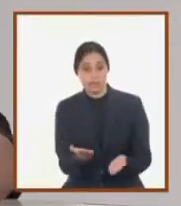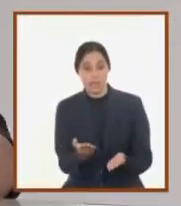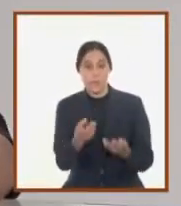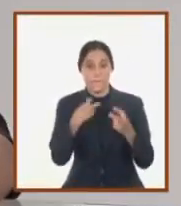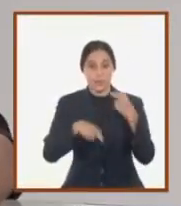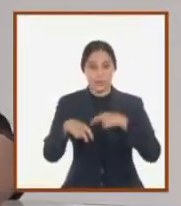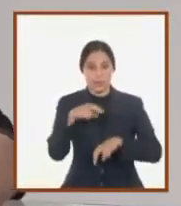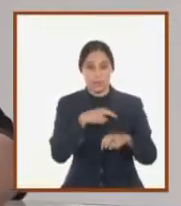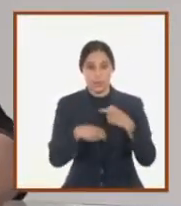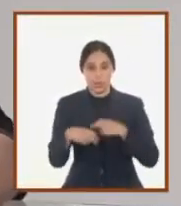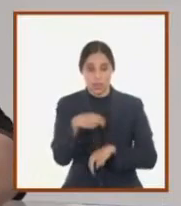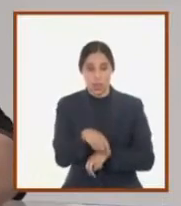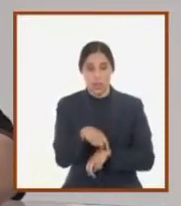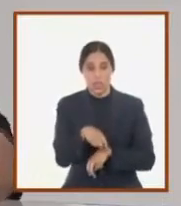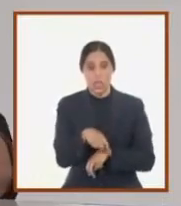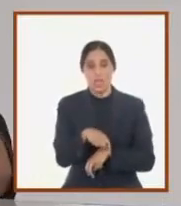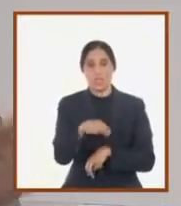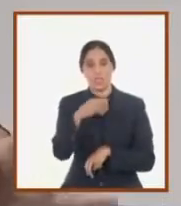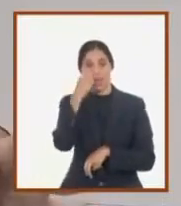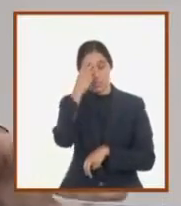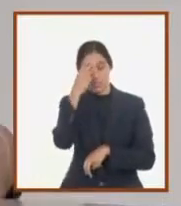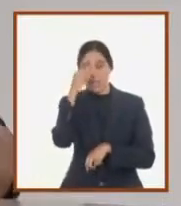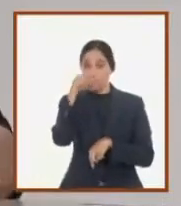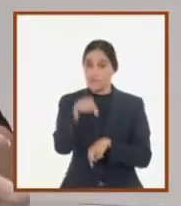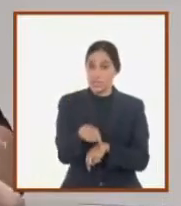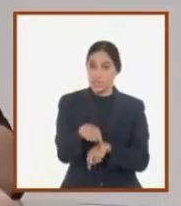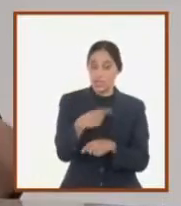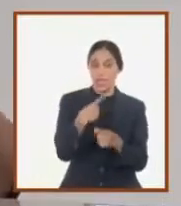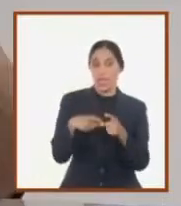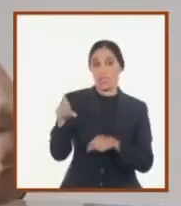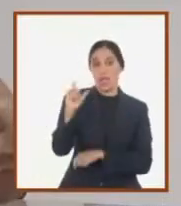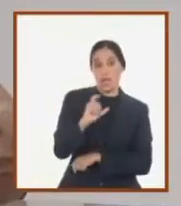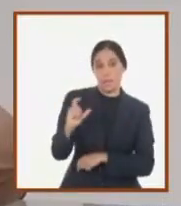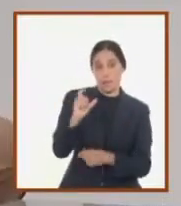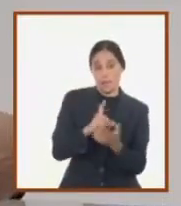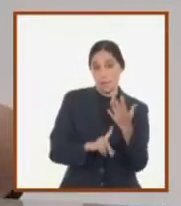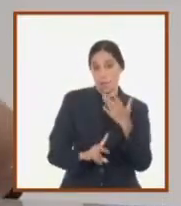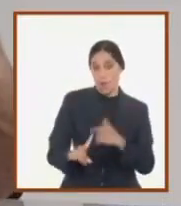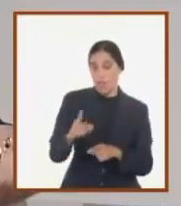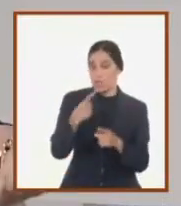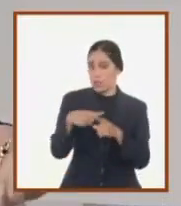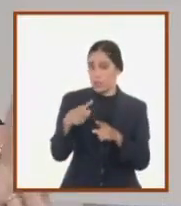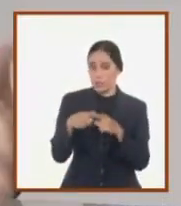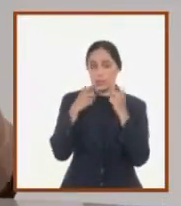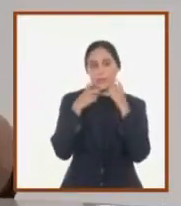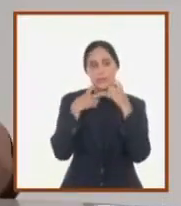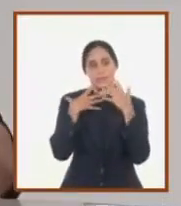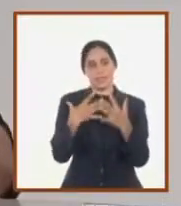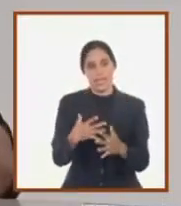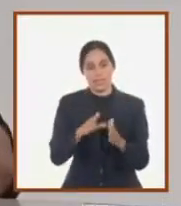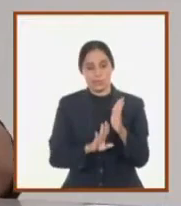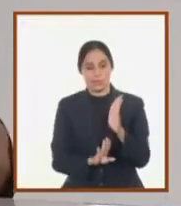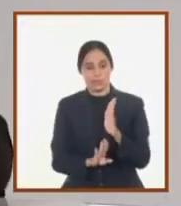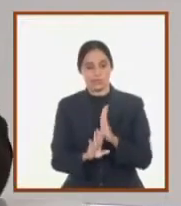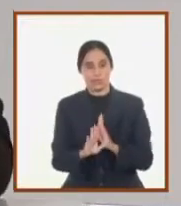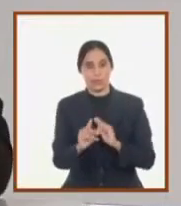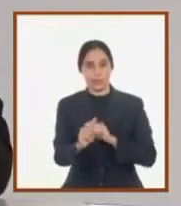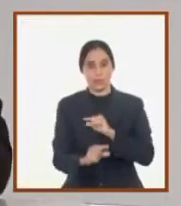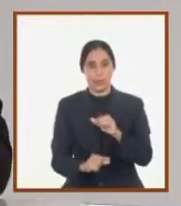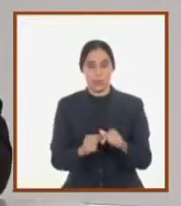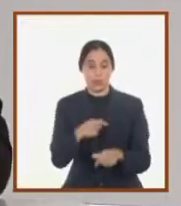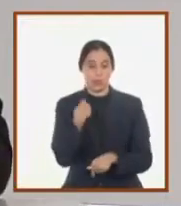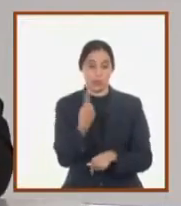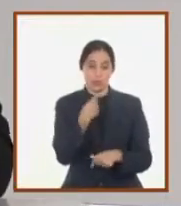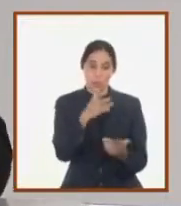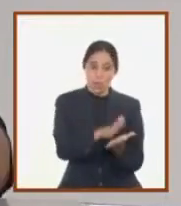gamu y el cuarto frente Simón Bolívar todo ello que por supuesto va a enriquecer y que va a hacer uso los papelitos que tenemos guardados que